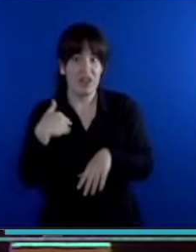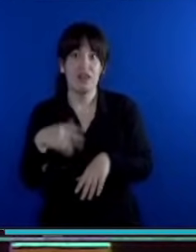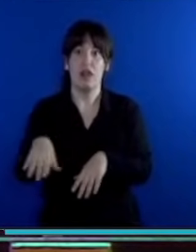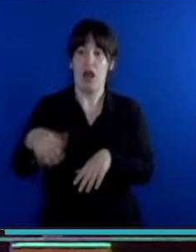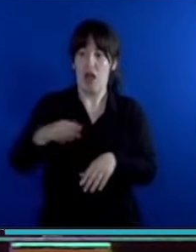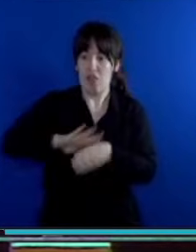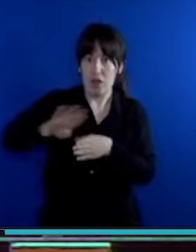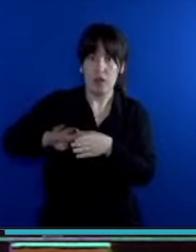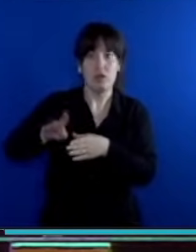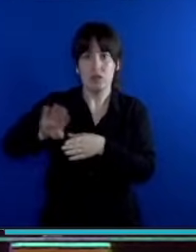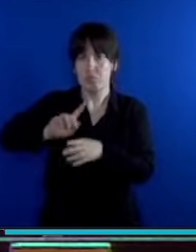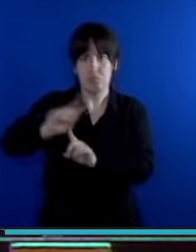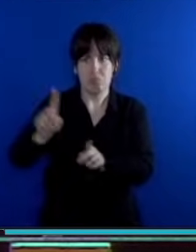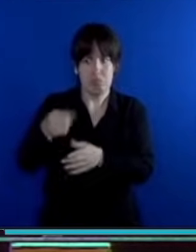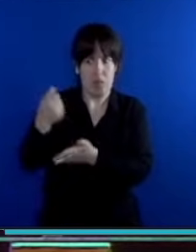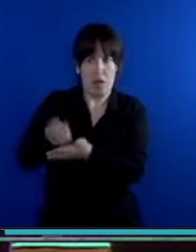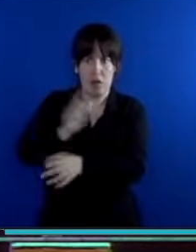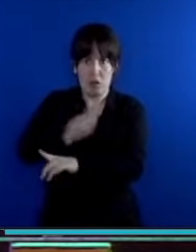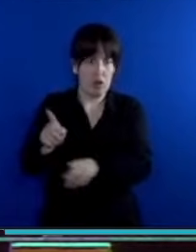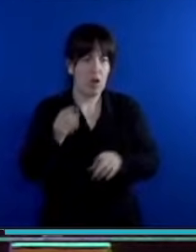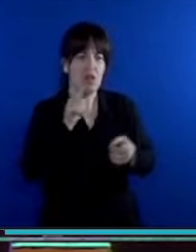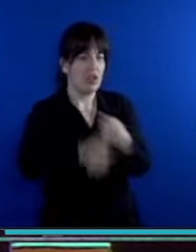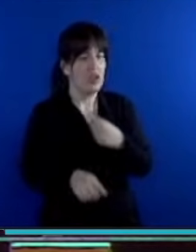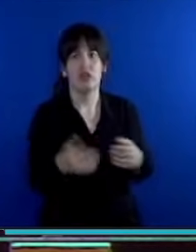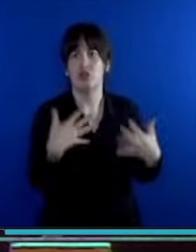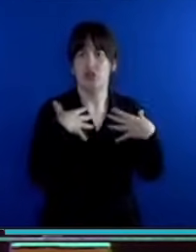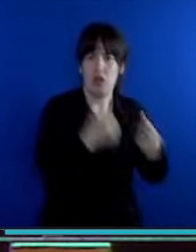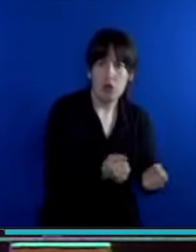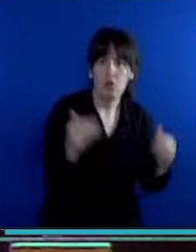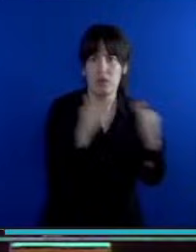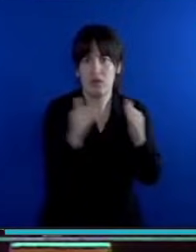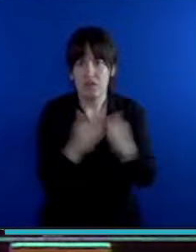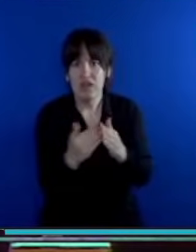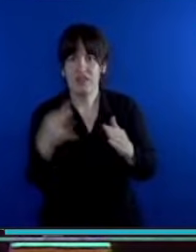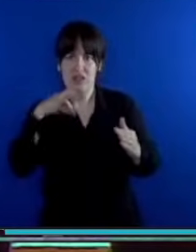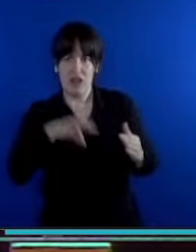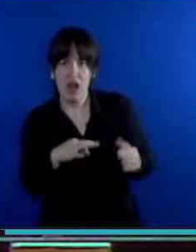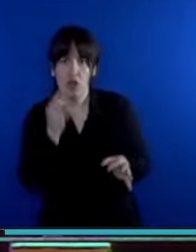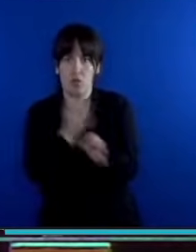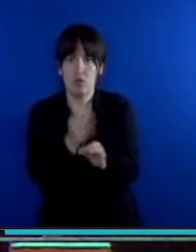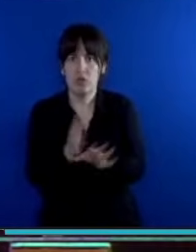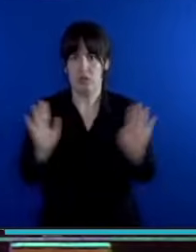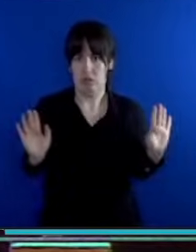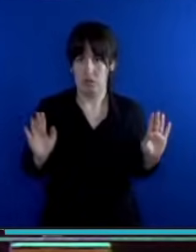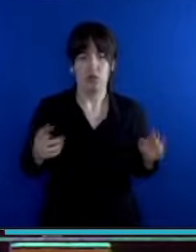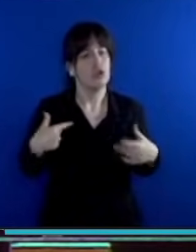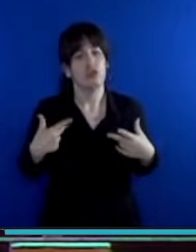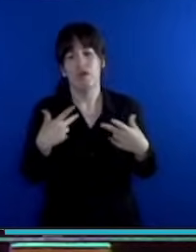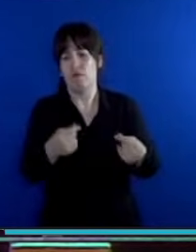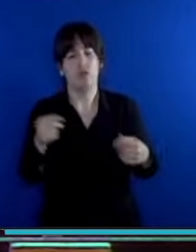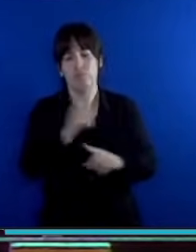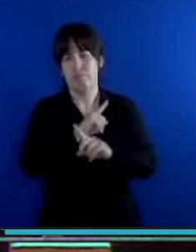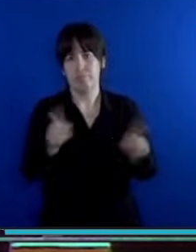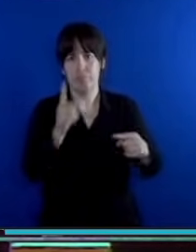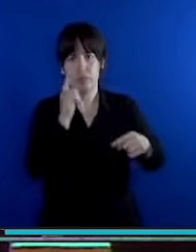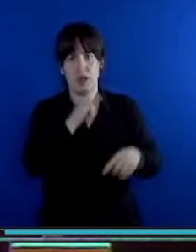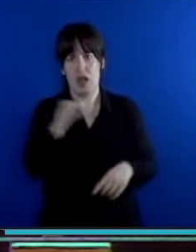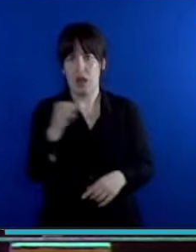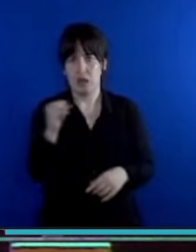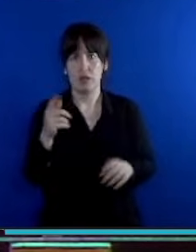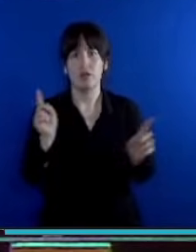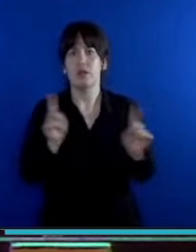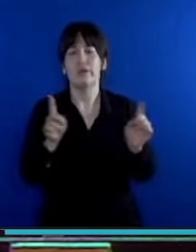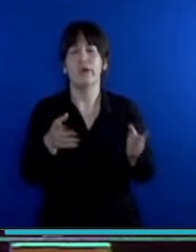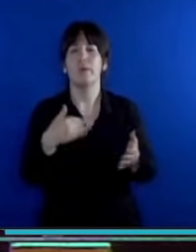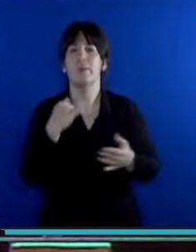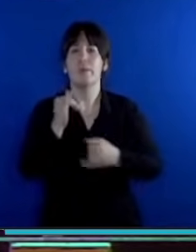vaya para salud, educación, vivienda y salario. Nuestro voto negativo, señor presidente, no es un gesto